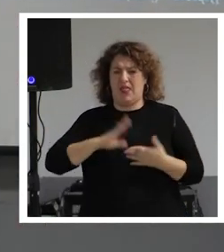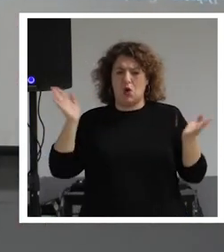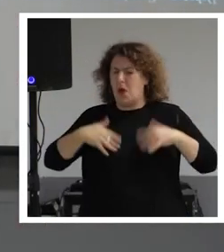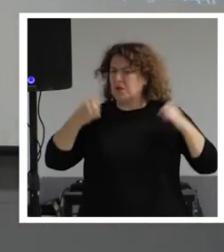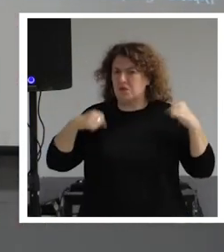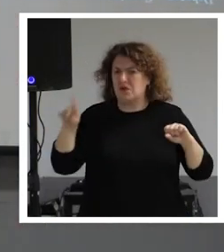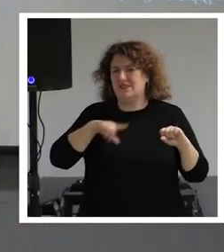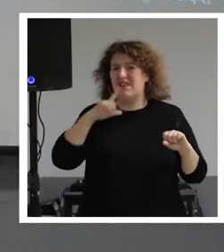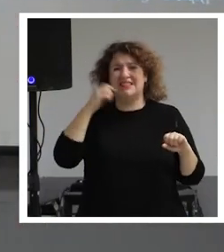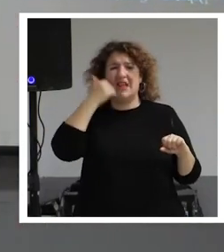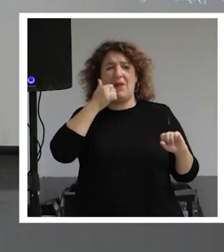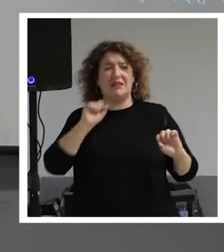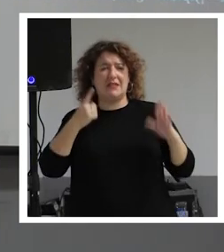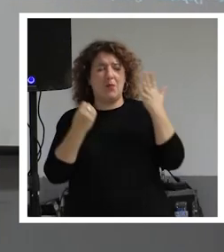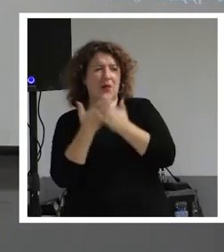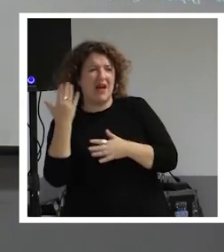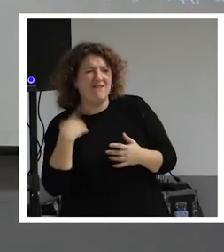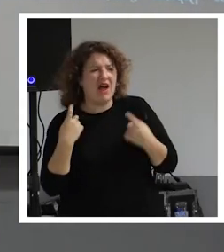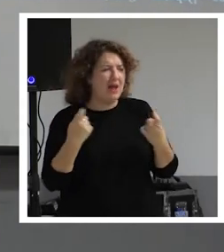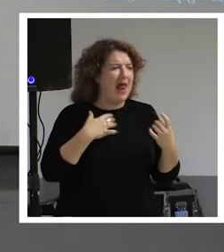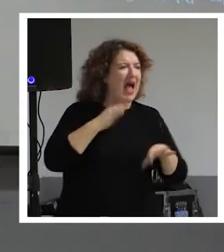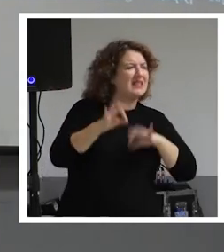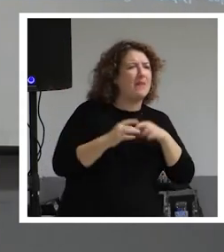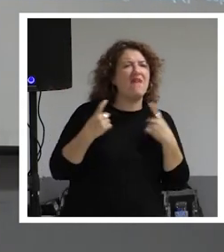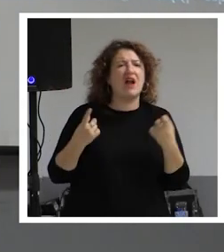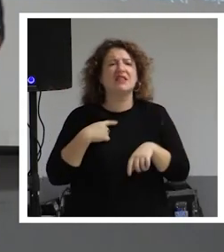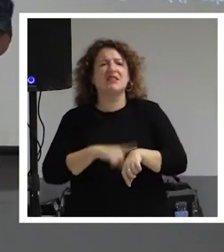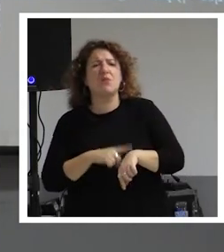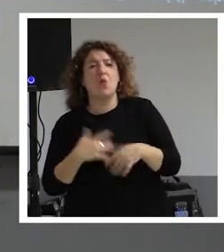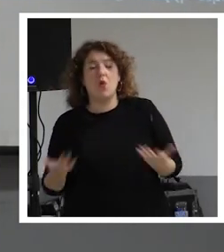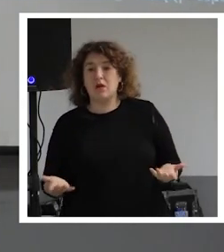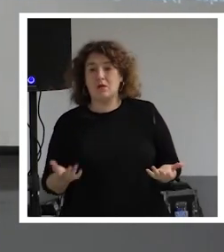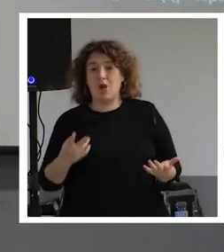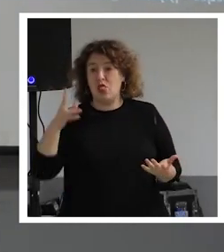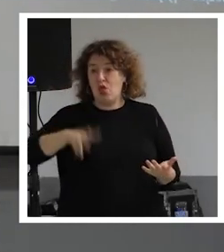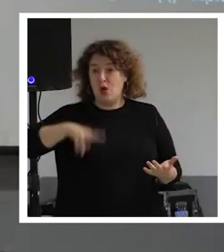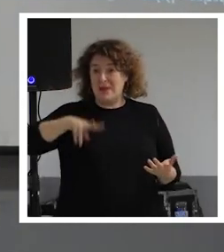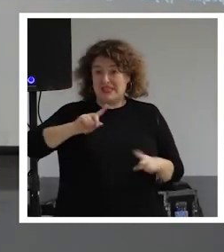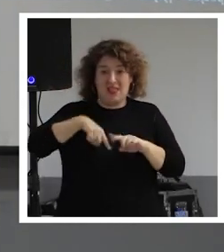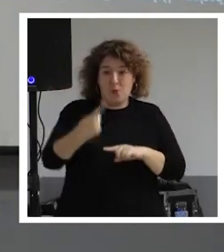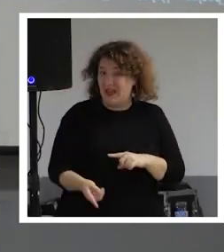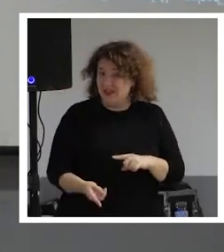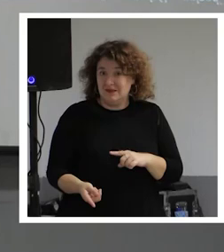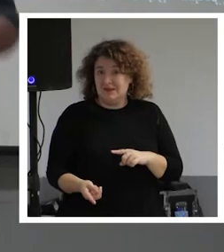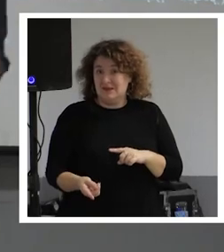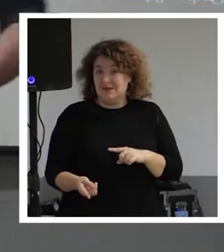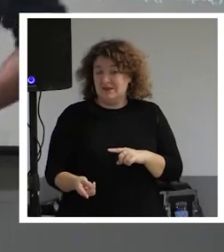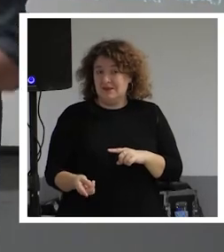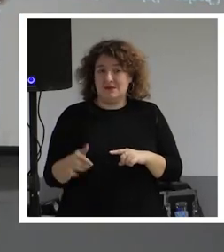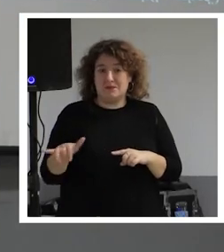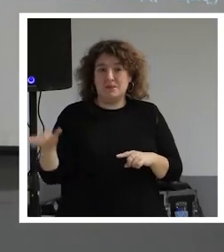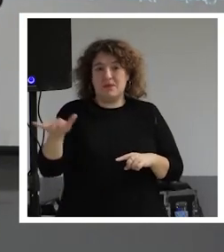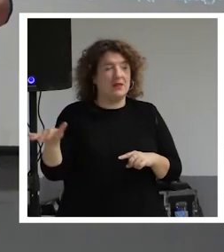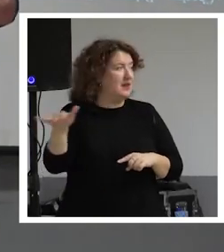todos todo el mundo fue a alguna Asamblea De algo entonces decíamos qué importa que no tengamos facultades estamos todos